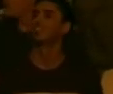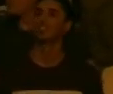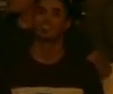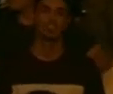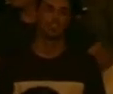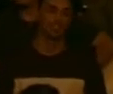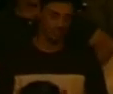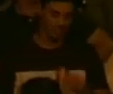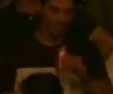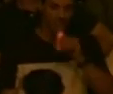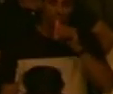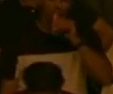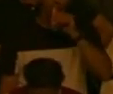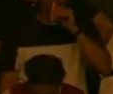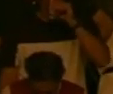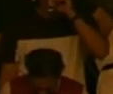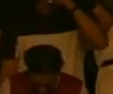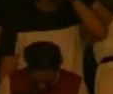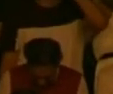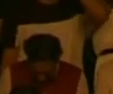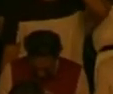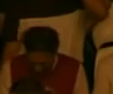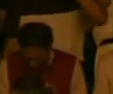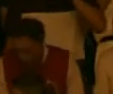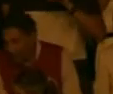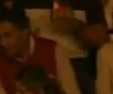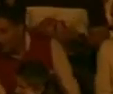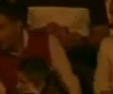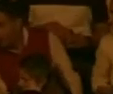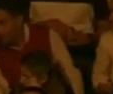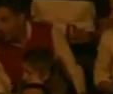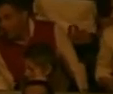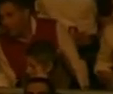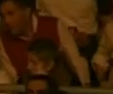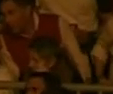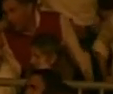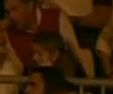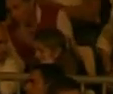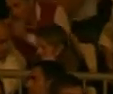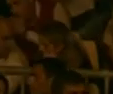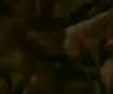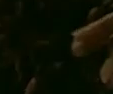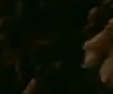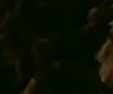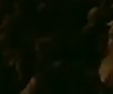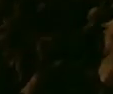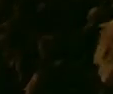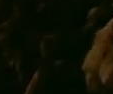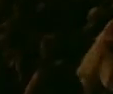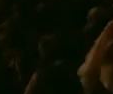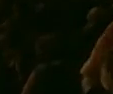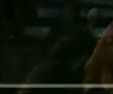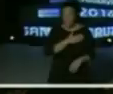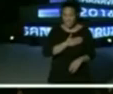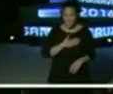podemos comprobar. Escuchamos en breve a quien está al mando, a Serás Casanova, que es quien los dirige. Por más que quiera, uno